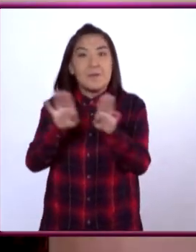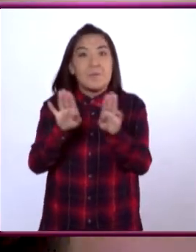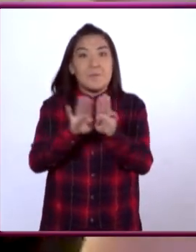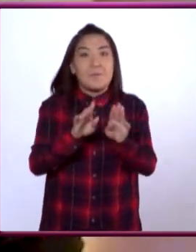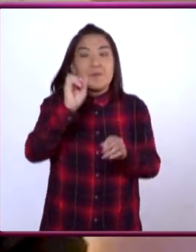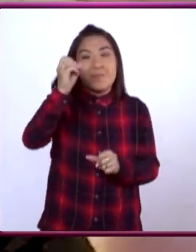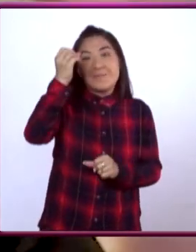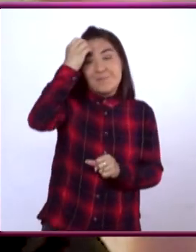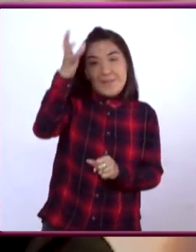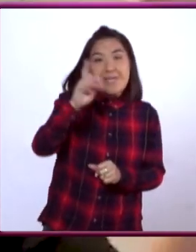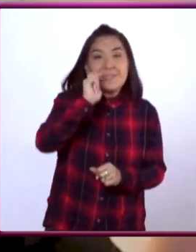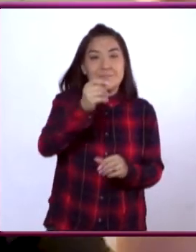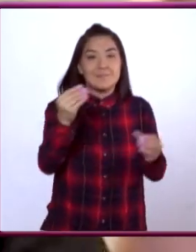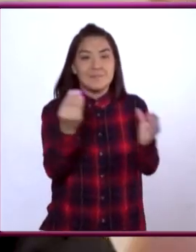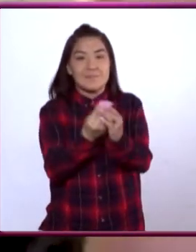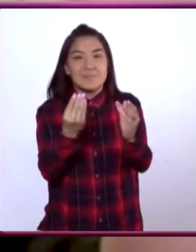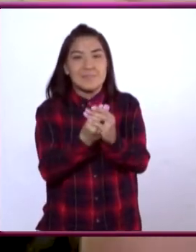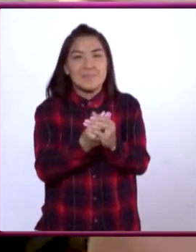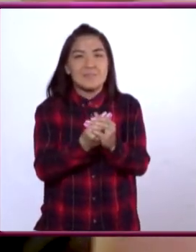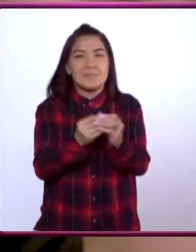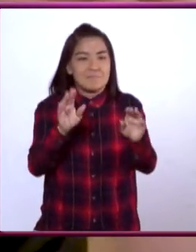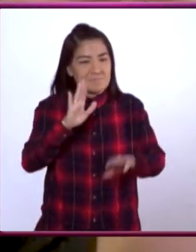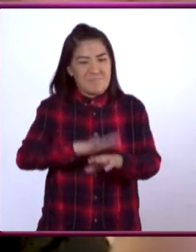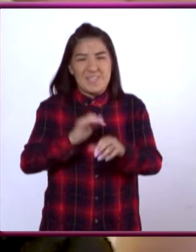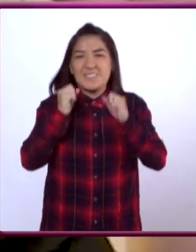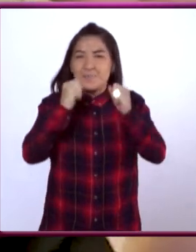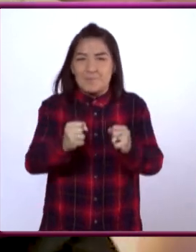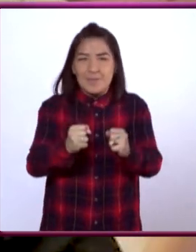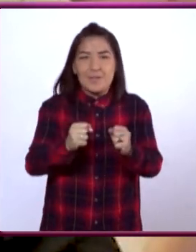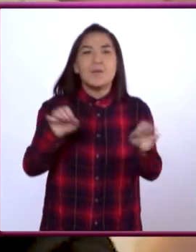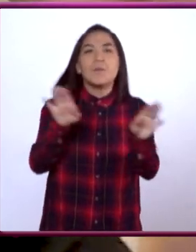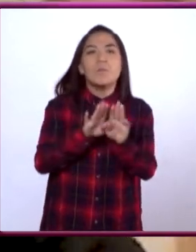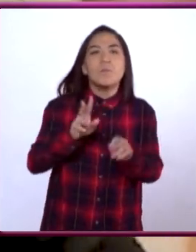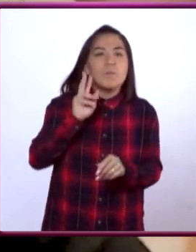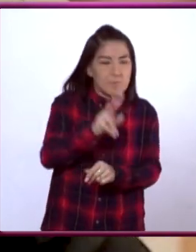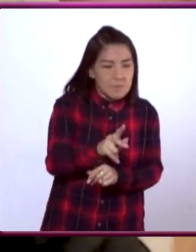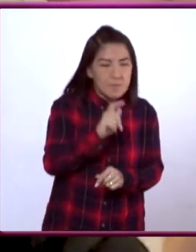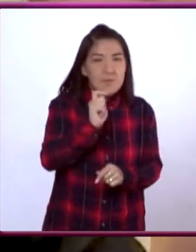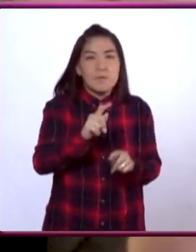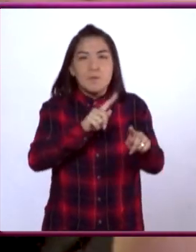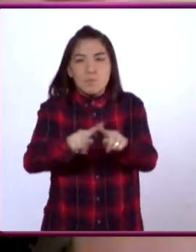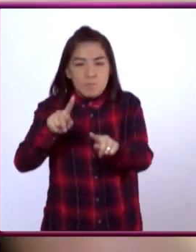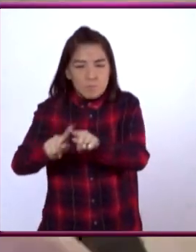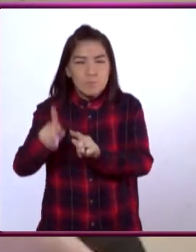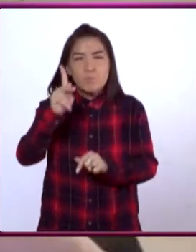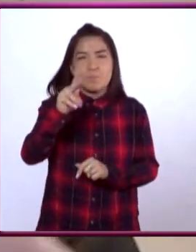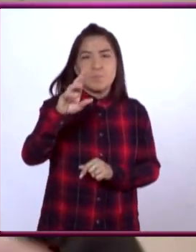a veces se nos olvida que no es... Cuando hablamos de protones son partículas infinitesimales. Si quisiera yo colisionar